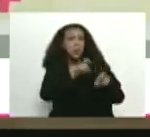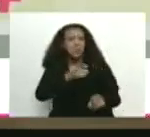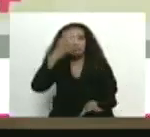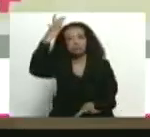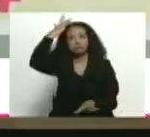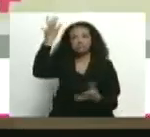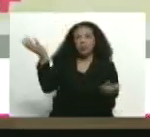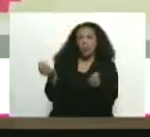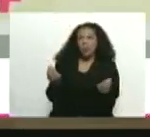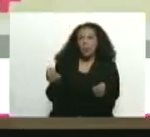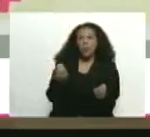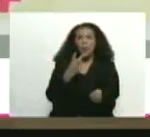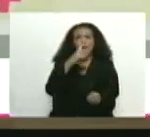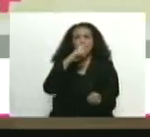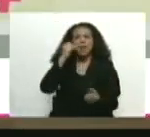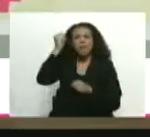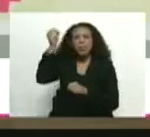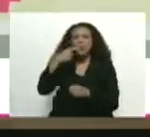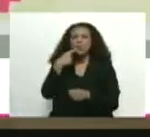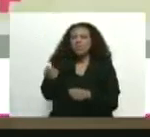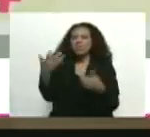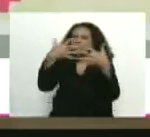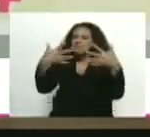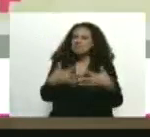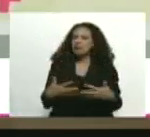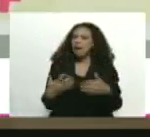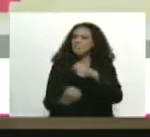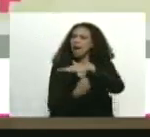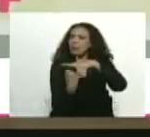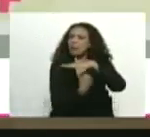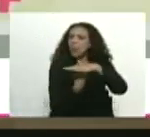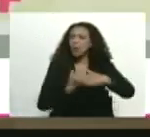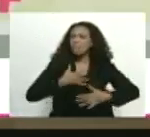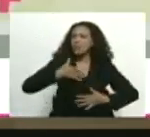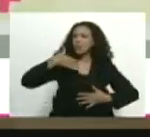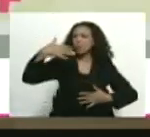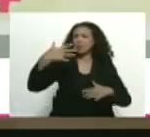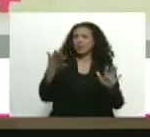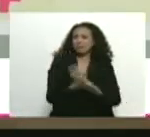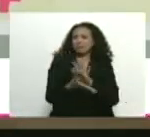¿qué es eso que dice Maduro? Basada en una nueva espiritualidad.